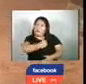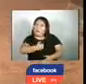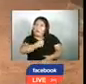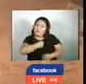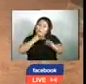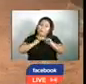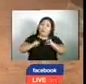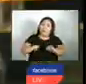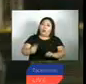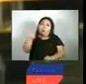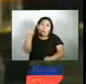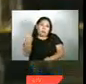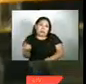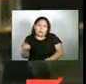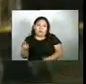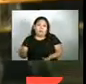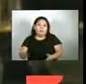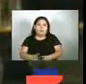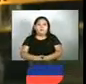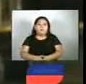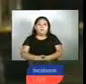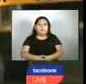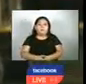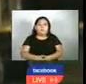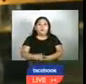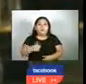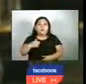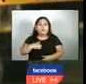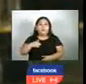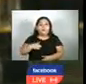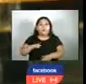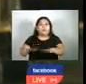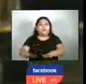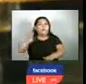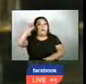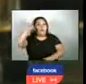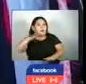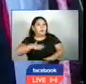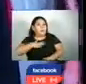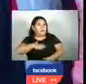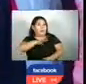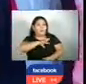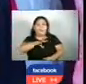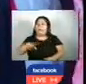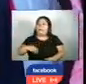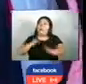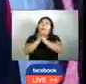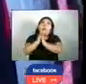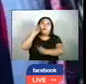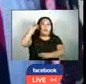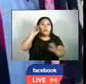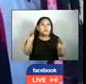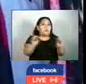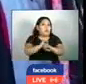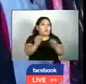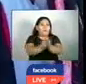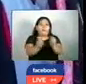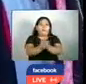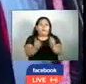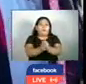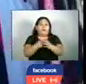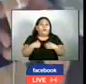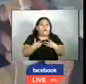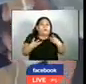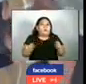un familiar, cosas así, ¿verdad? Yo, gracias a Dios, en mi caso, pues mi familia, ¿verdad?, y bendito Dios, ¿verdad?, no ha pasado nada y quiero